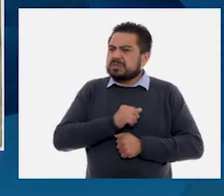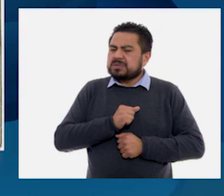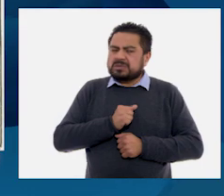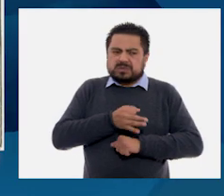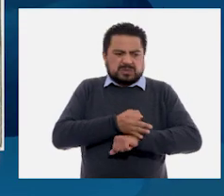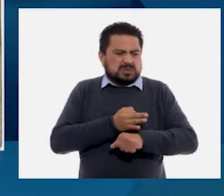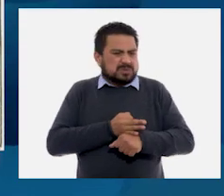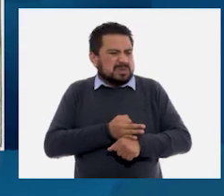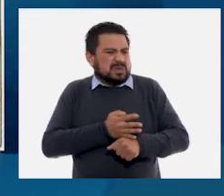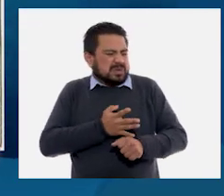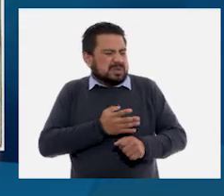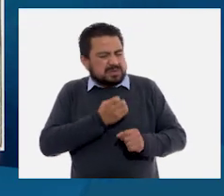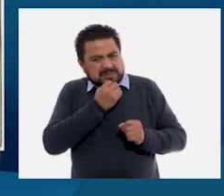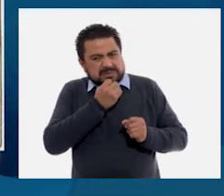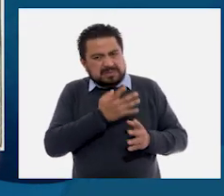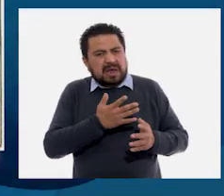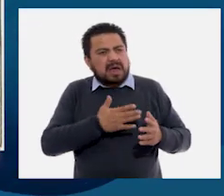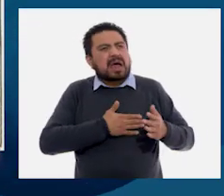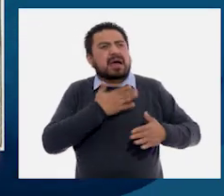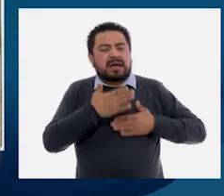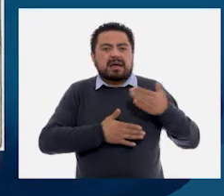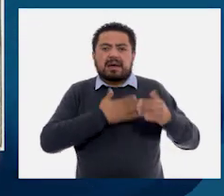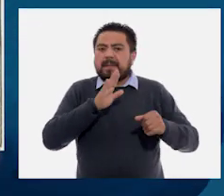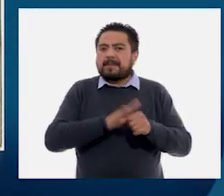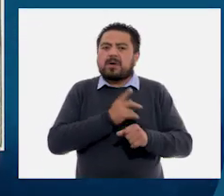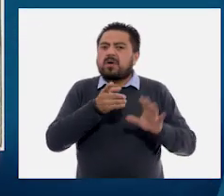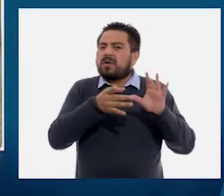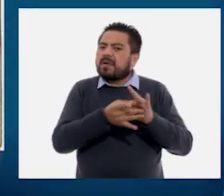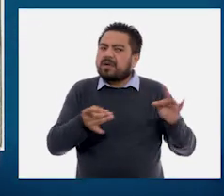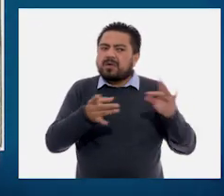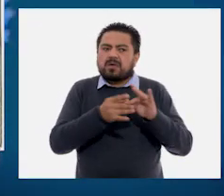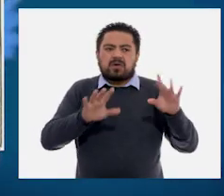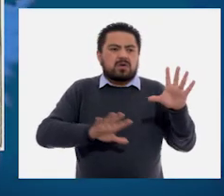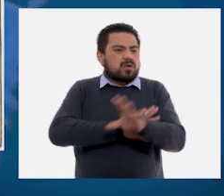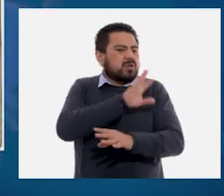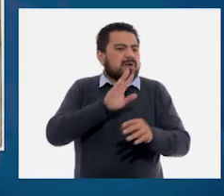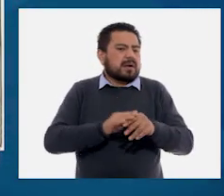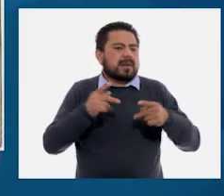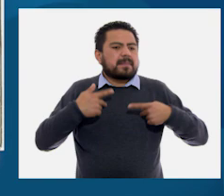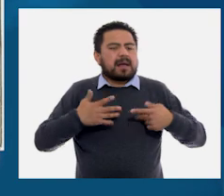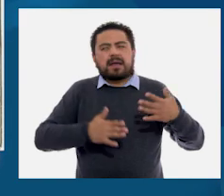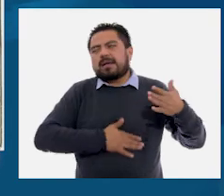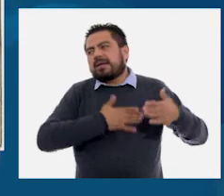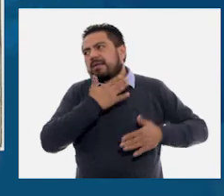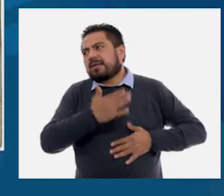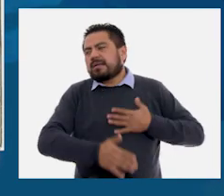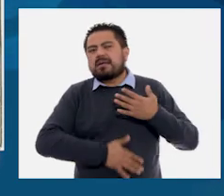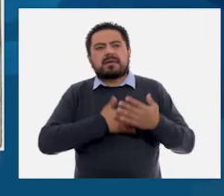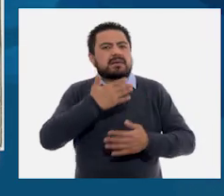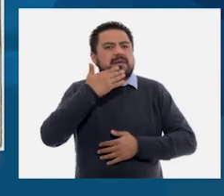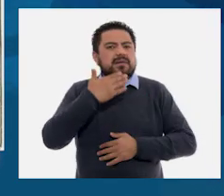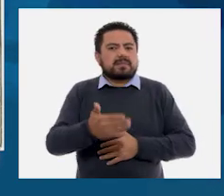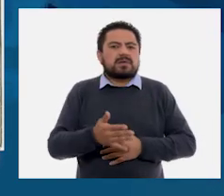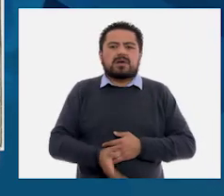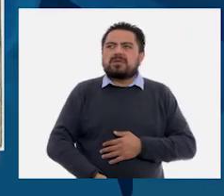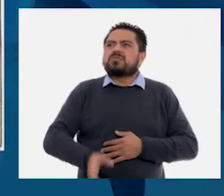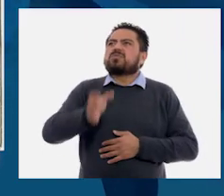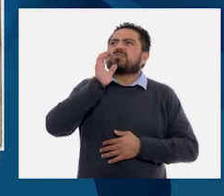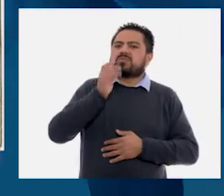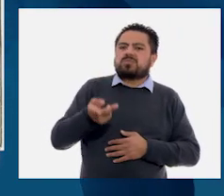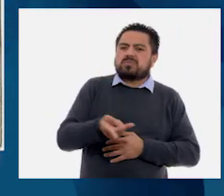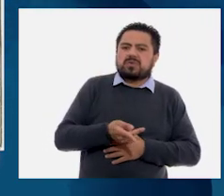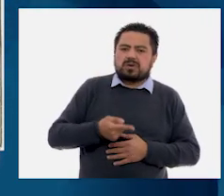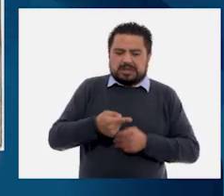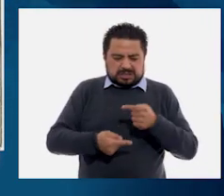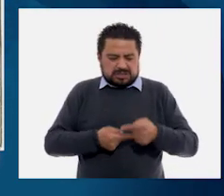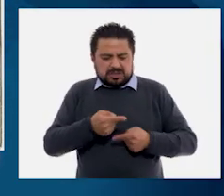cómico, chusco, también alegre, porque está contando que todo el mundo se la pasó bien. Tomaron pulque y comieron